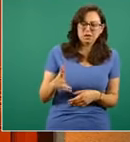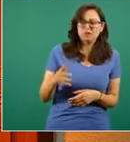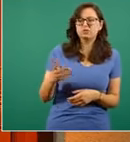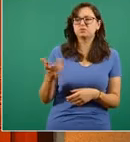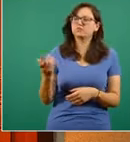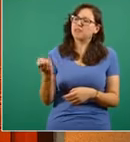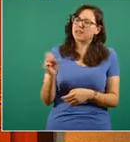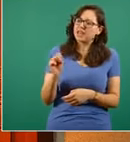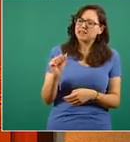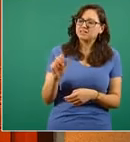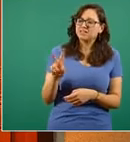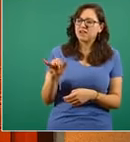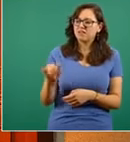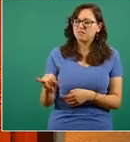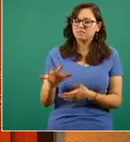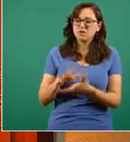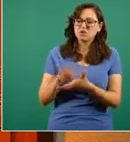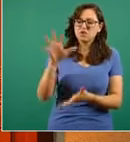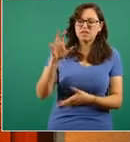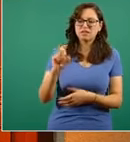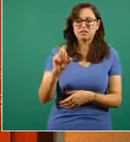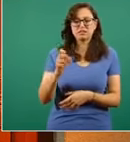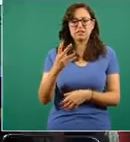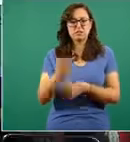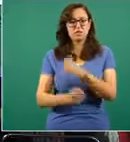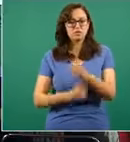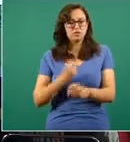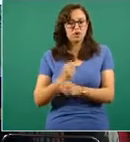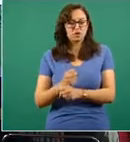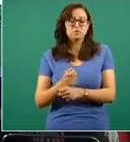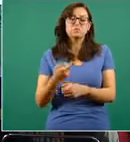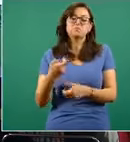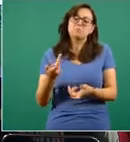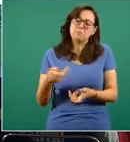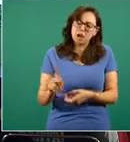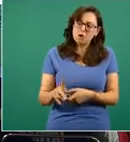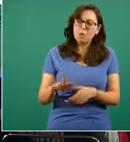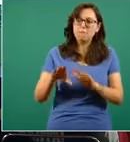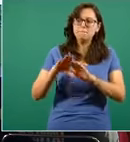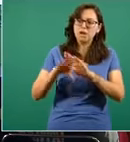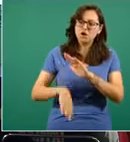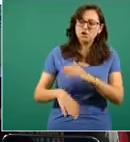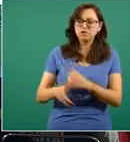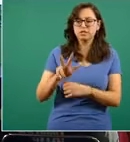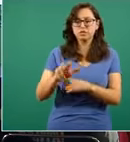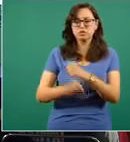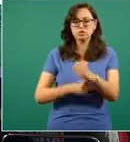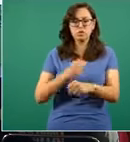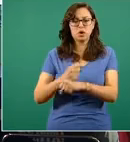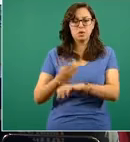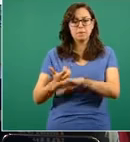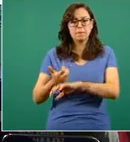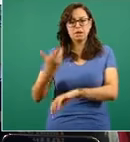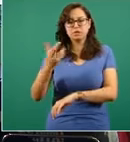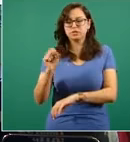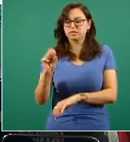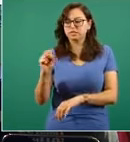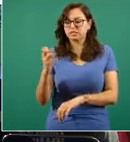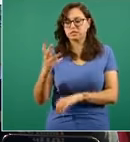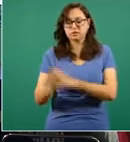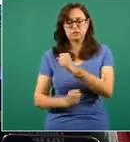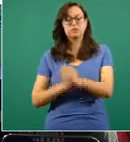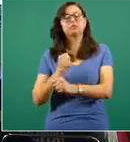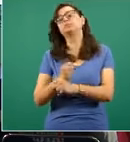los ESAVIS, siendo la persona con menor edad de 18 años y la persona con mayor edad de 64, y seguimos